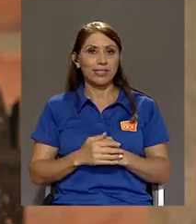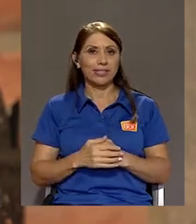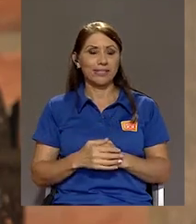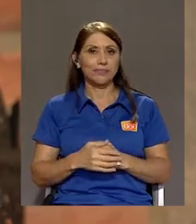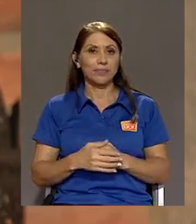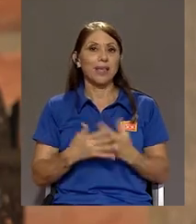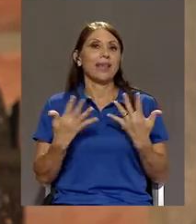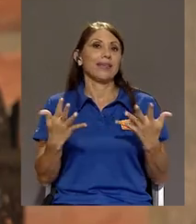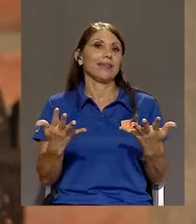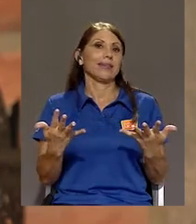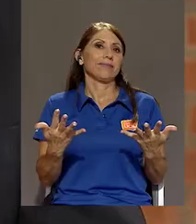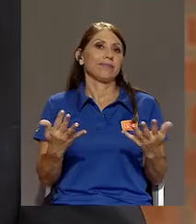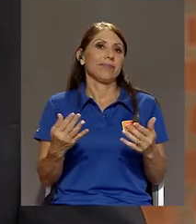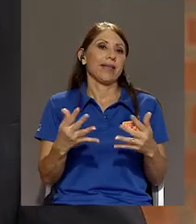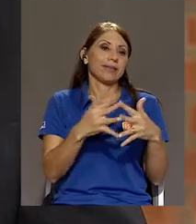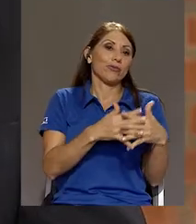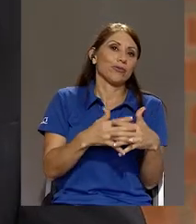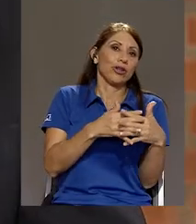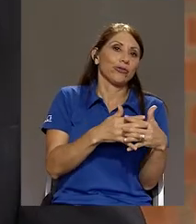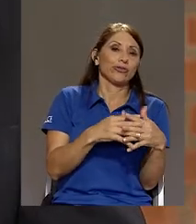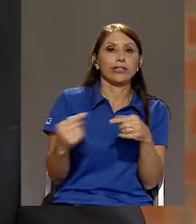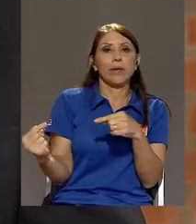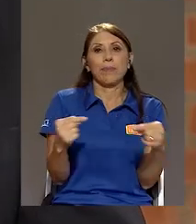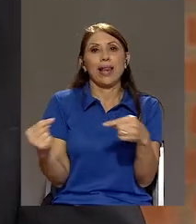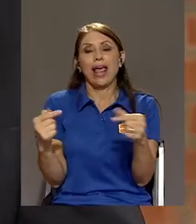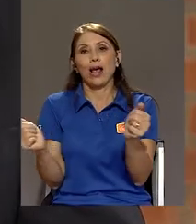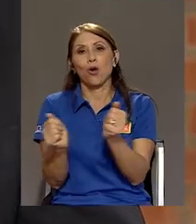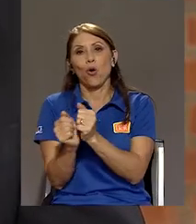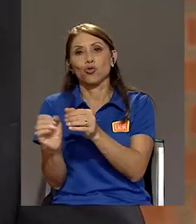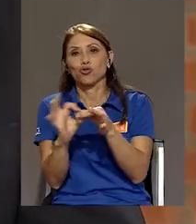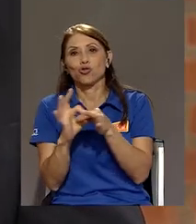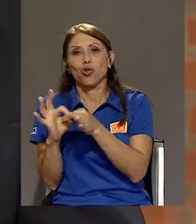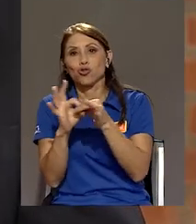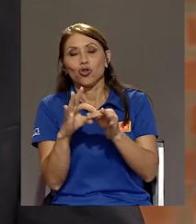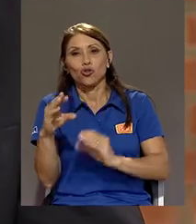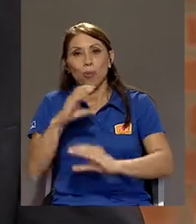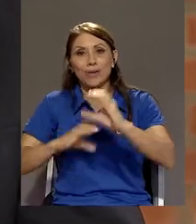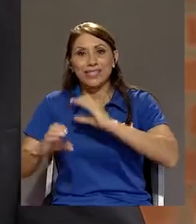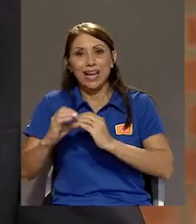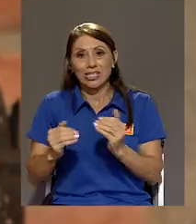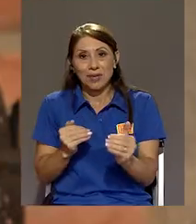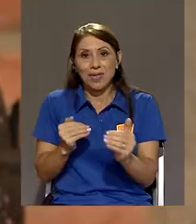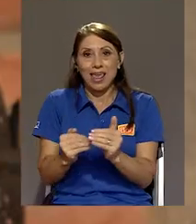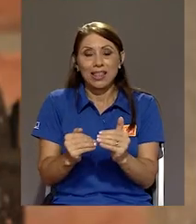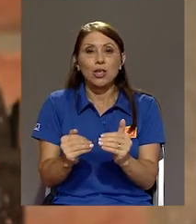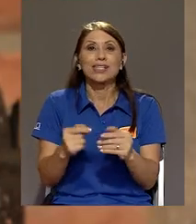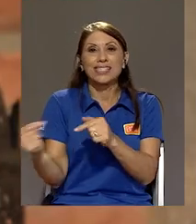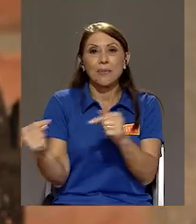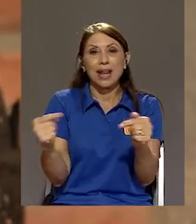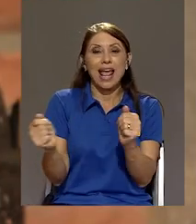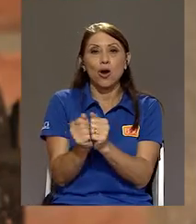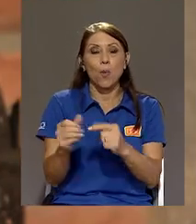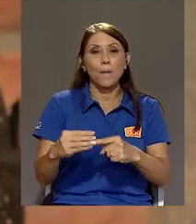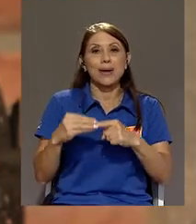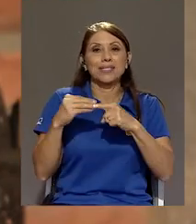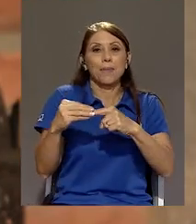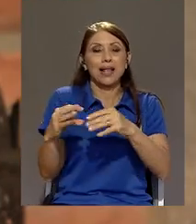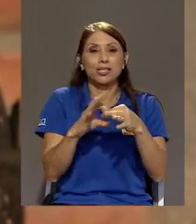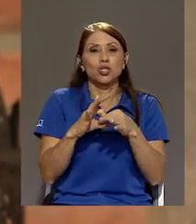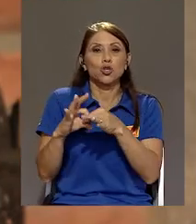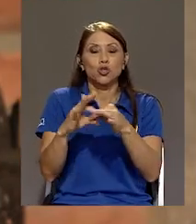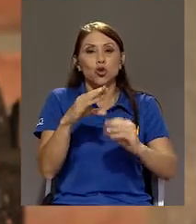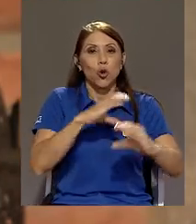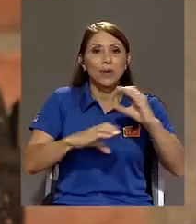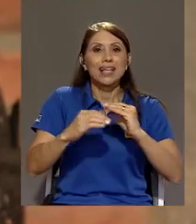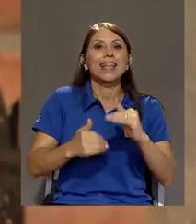de ir al corte, se pelea con sus socios comerciales inmediatos, se pelea con su principal socio comercial y después se pelea con sus